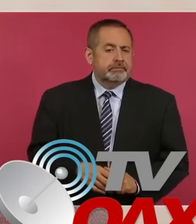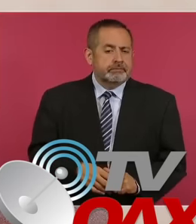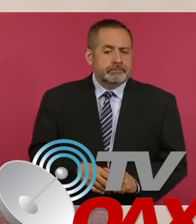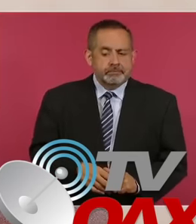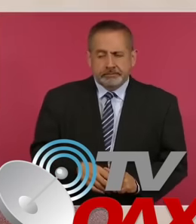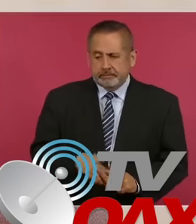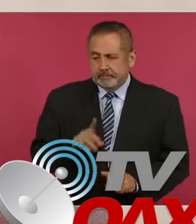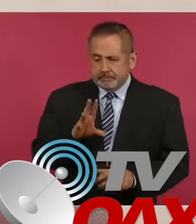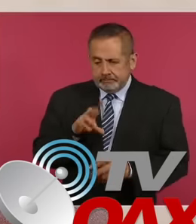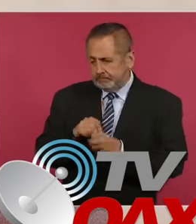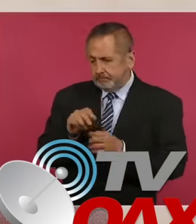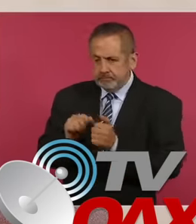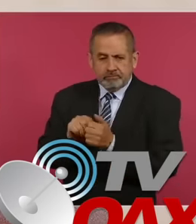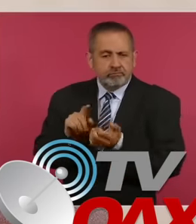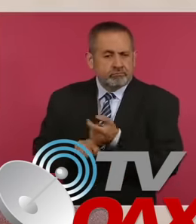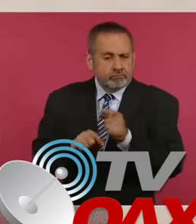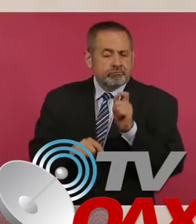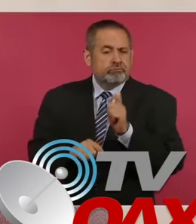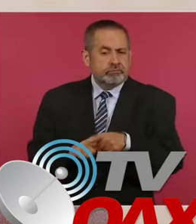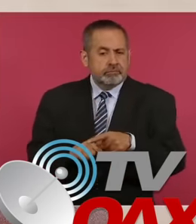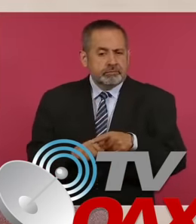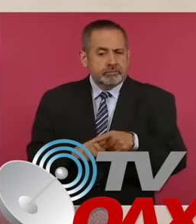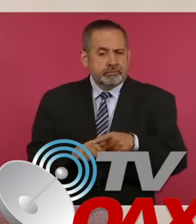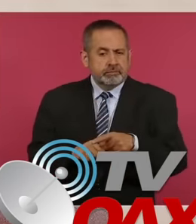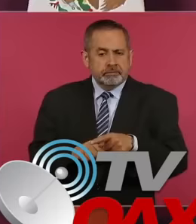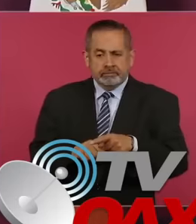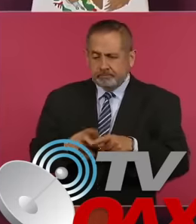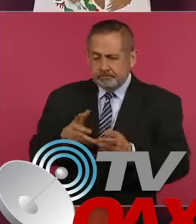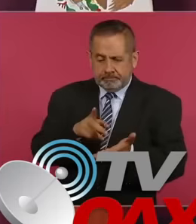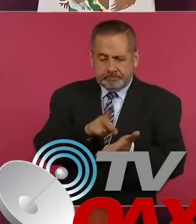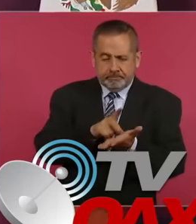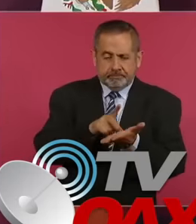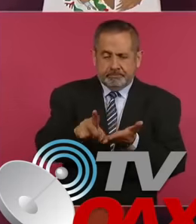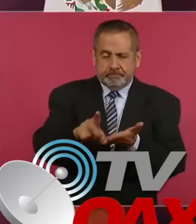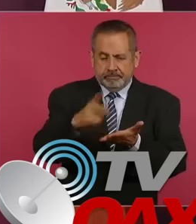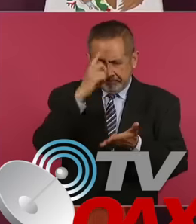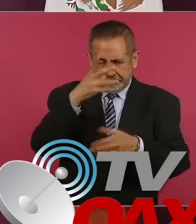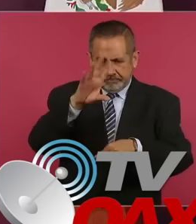que implica el tener el derecho de vía,